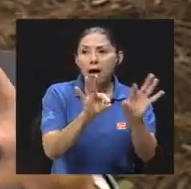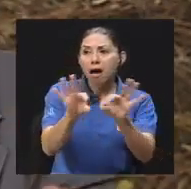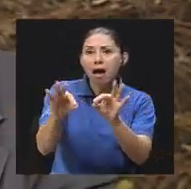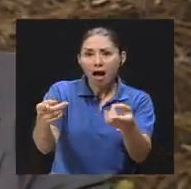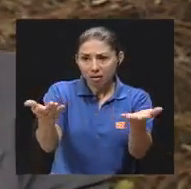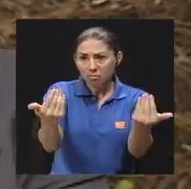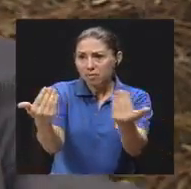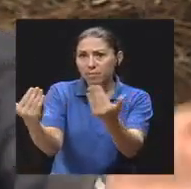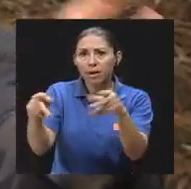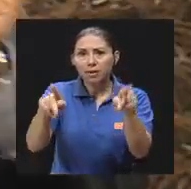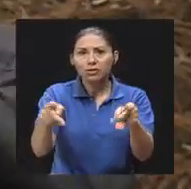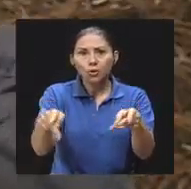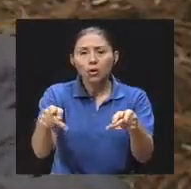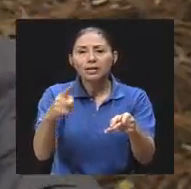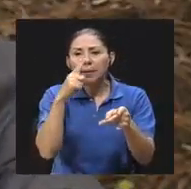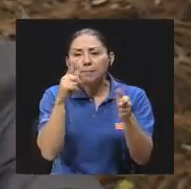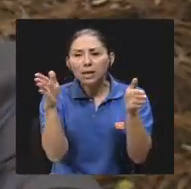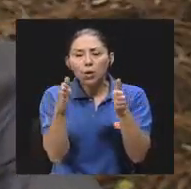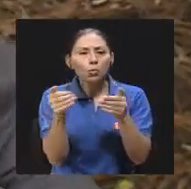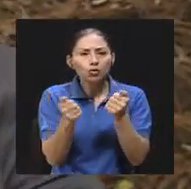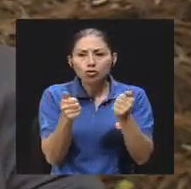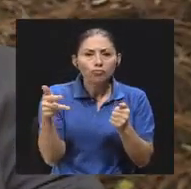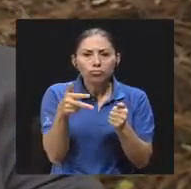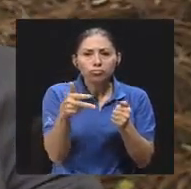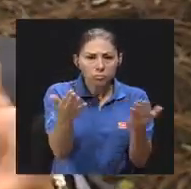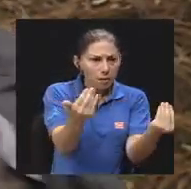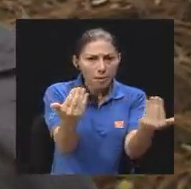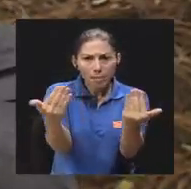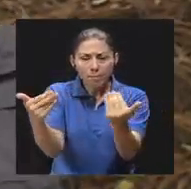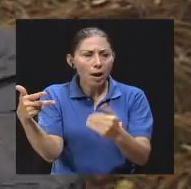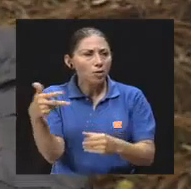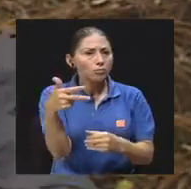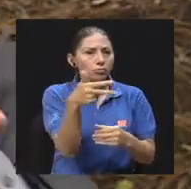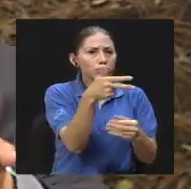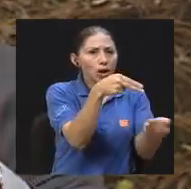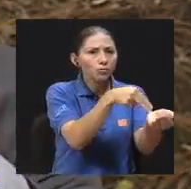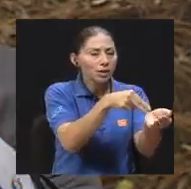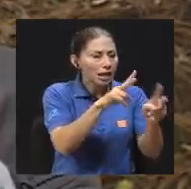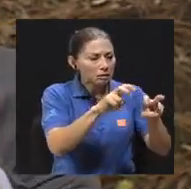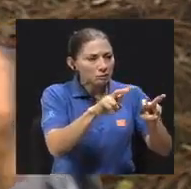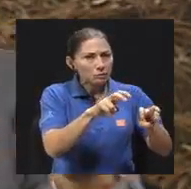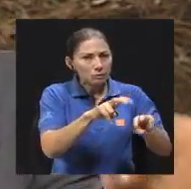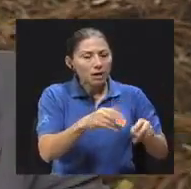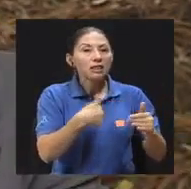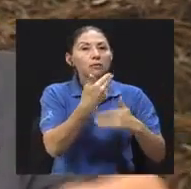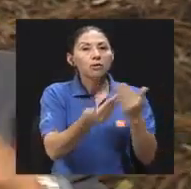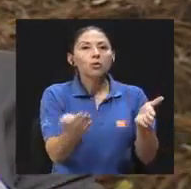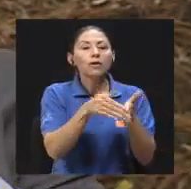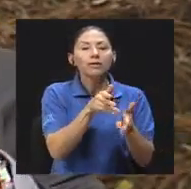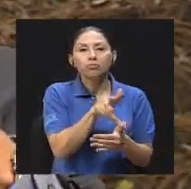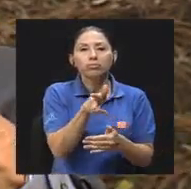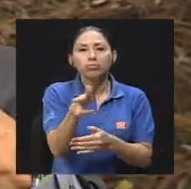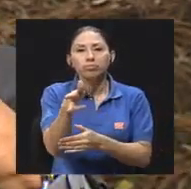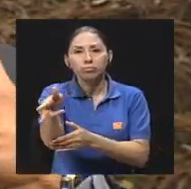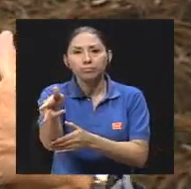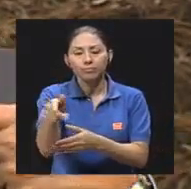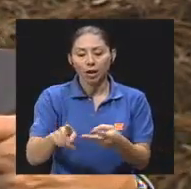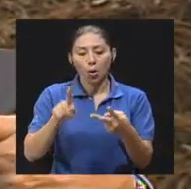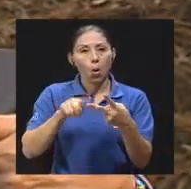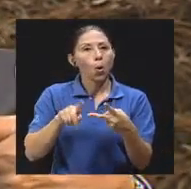las traemos en microbús, les hacemos los exámenes en el hospital, las volvemos a dejar. Y el otro es por referencia, porque no